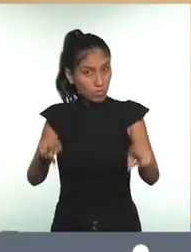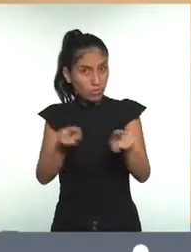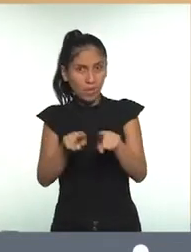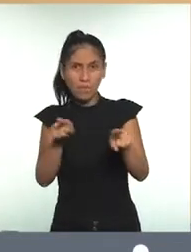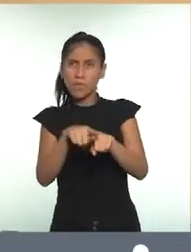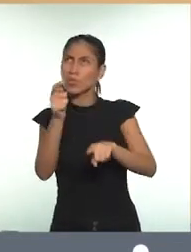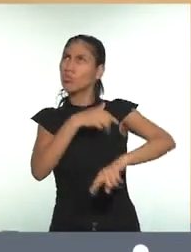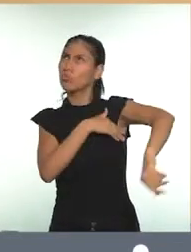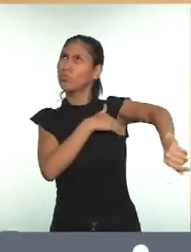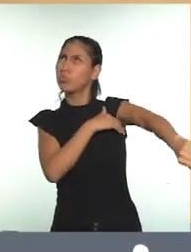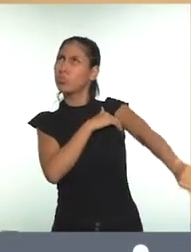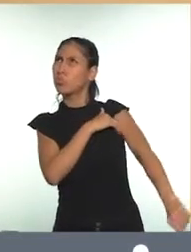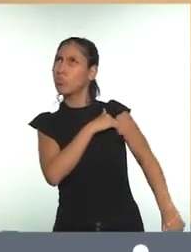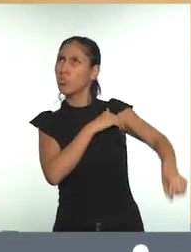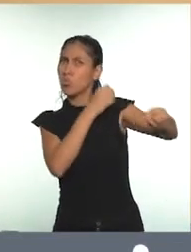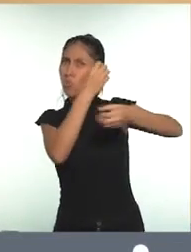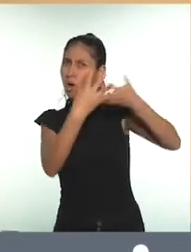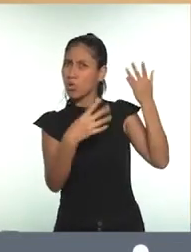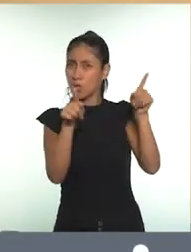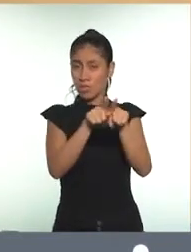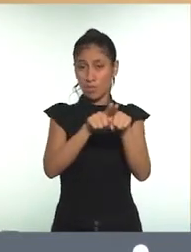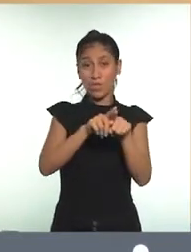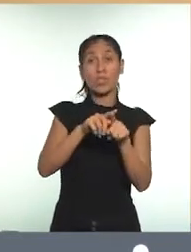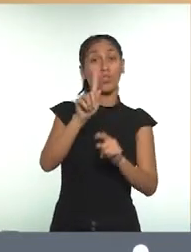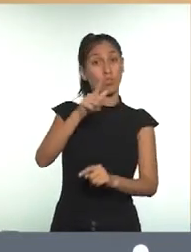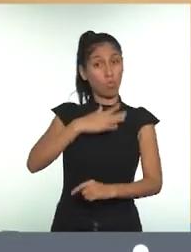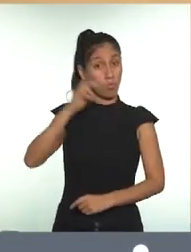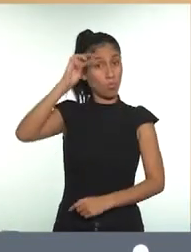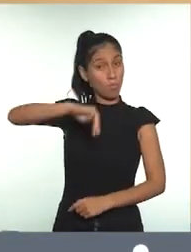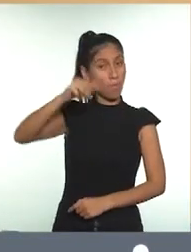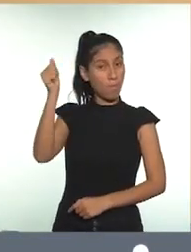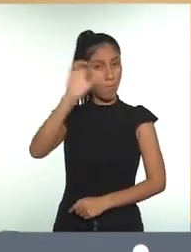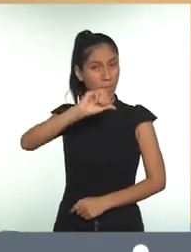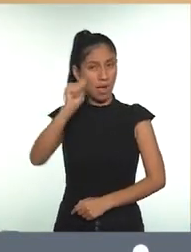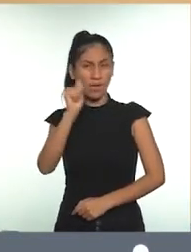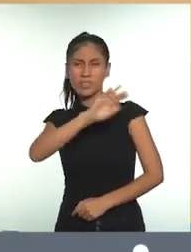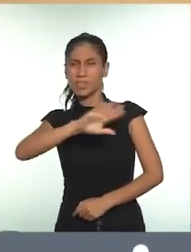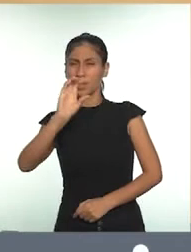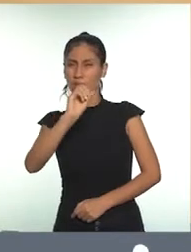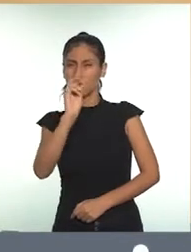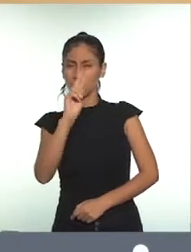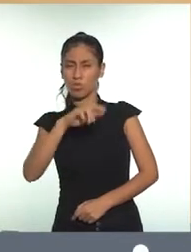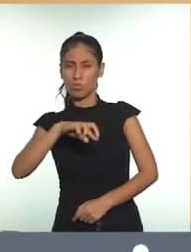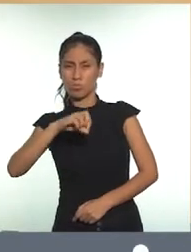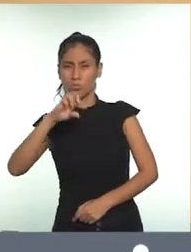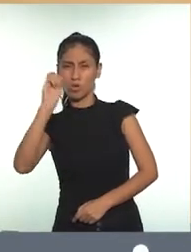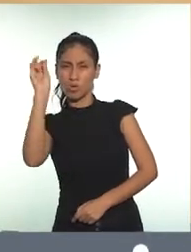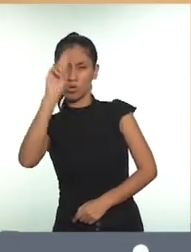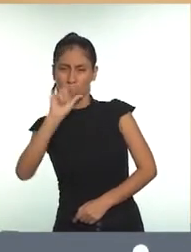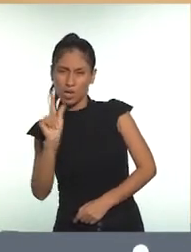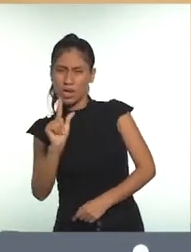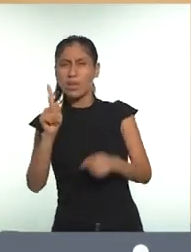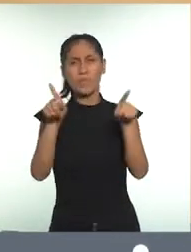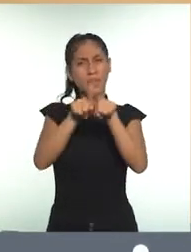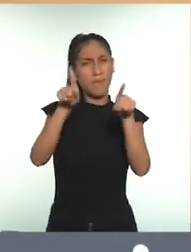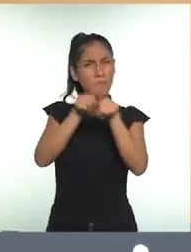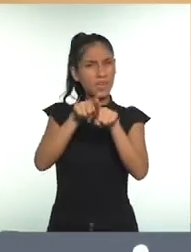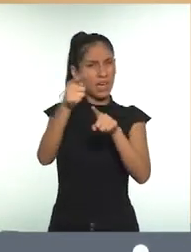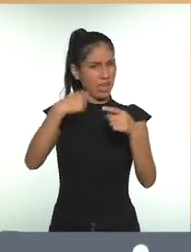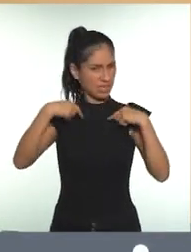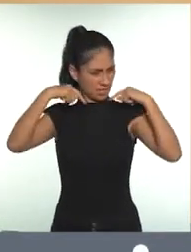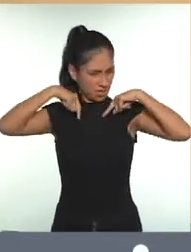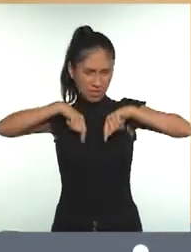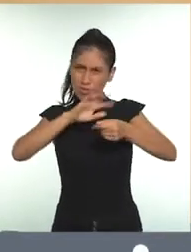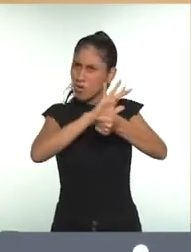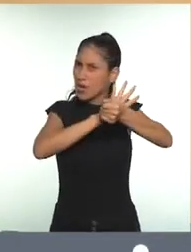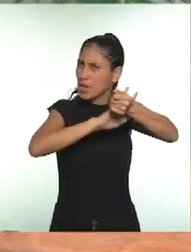la temperatura, el índice de masa corporal, el porcentaje de saturación de oxígeno en la sangre y la